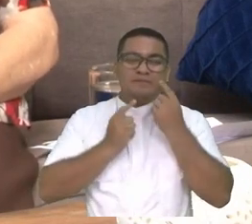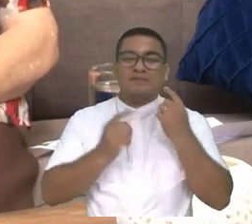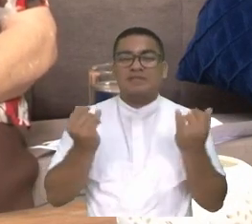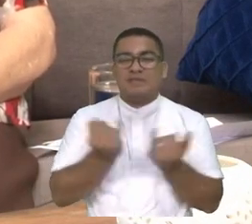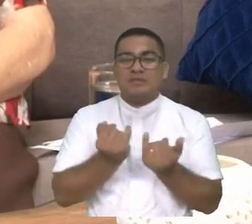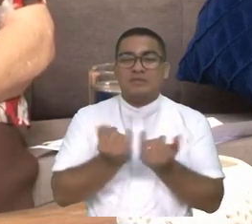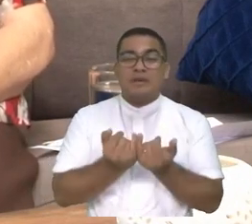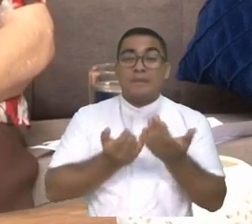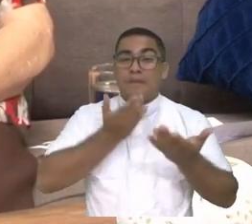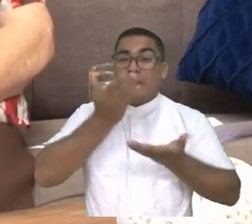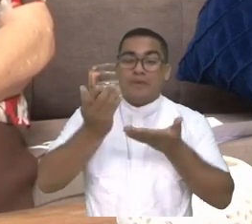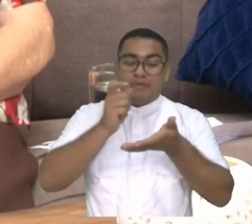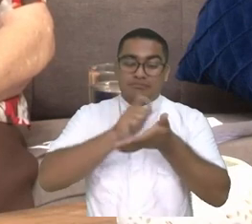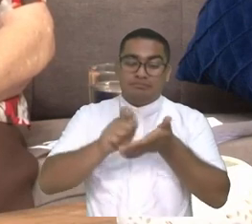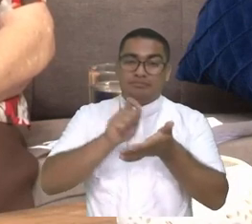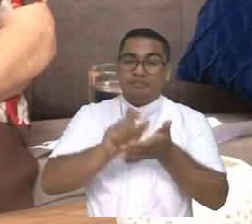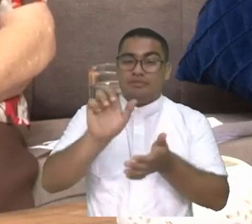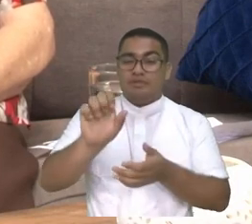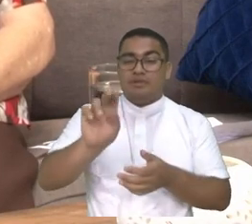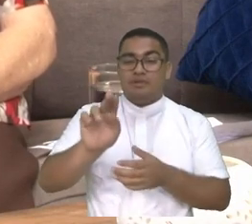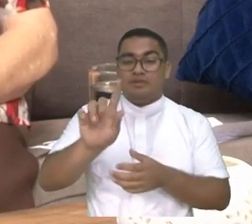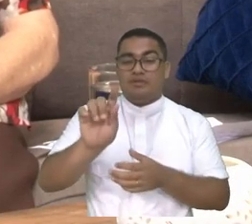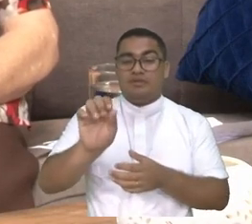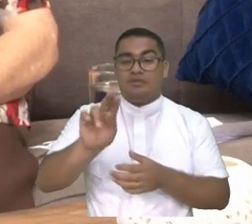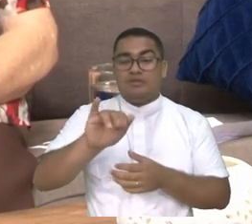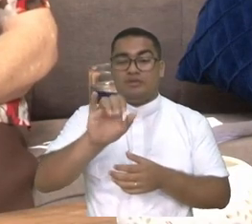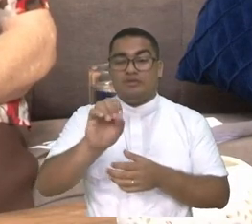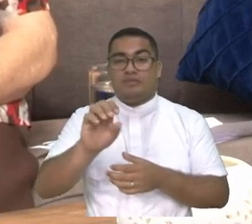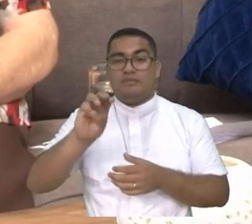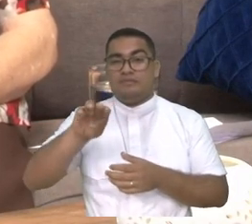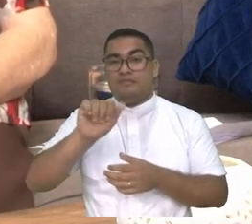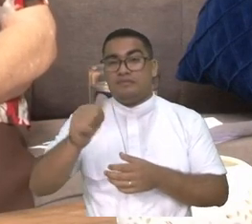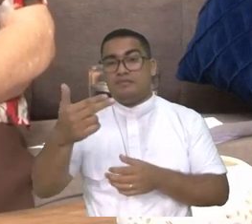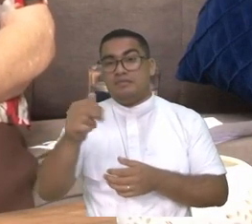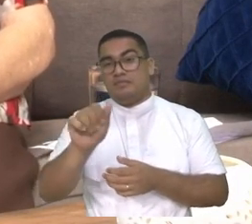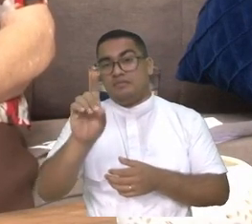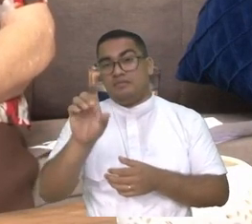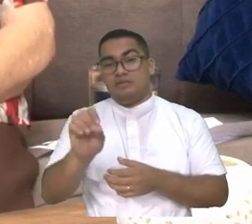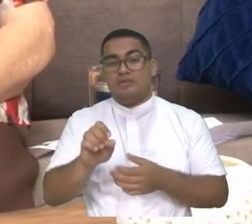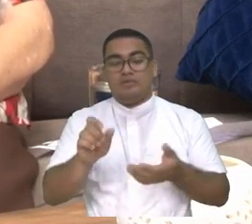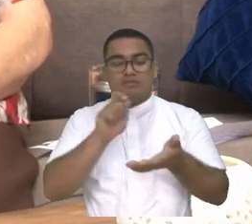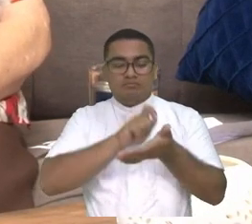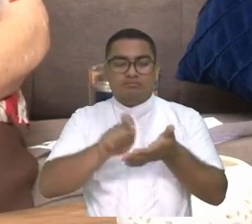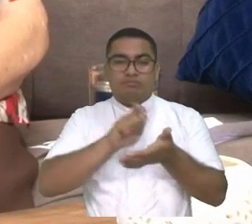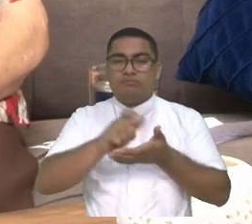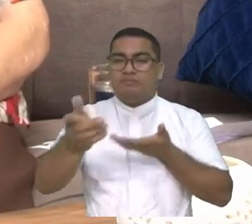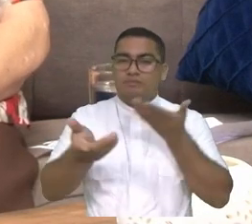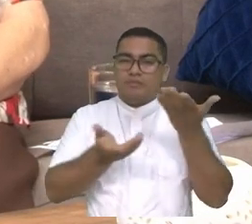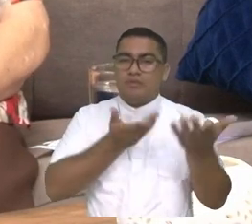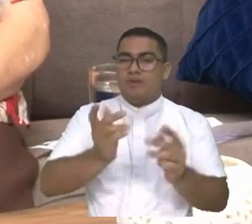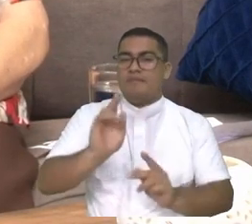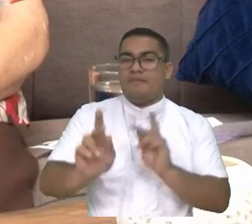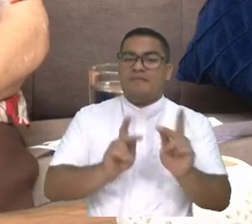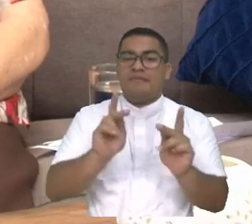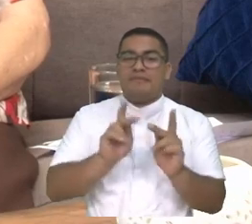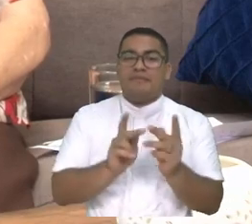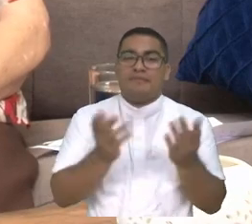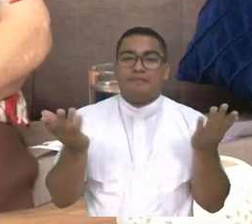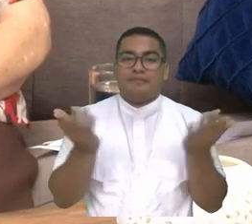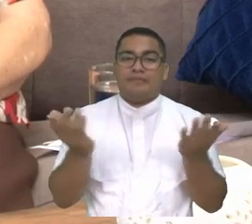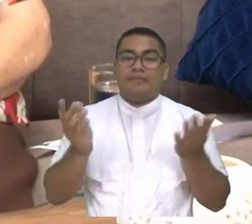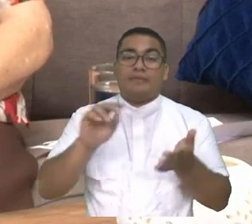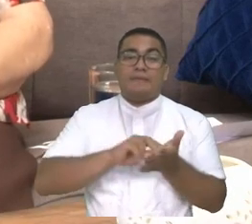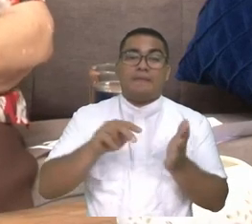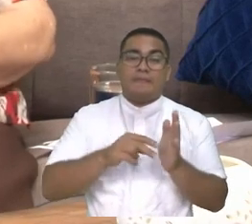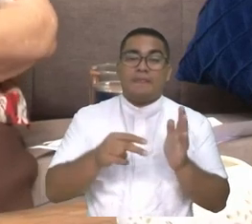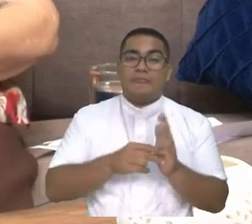uno especialmente de Antonio Machado, que es una obra maravillosa, que es, creo yo, el que